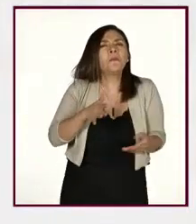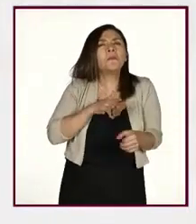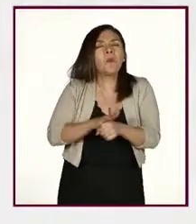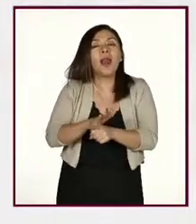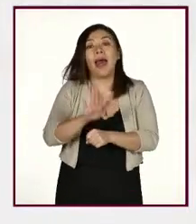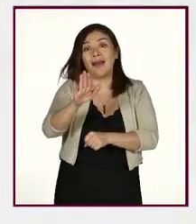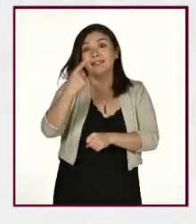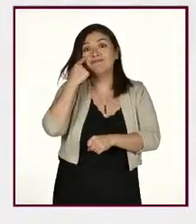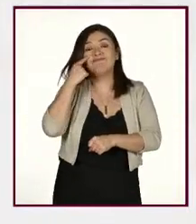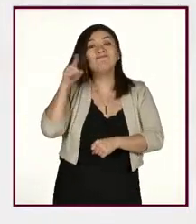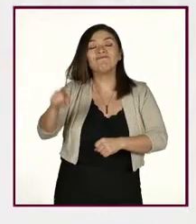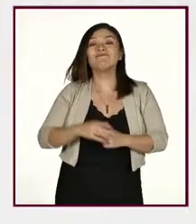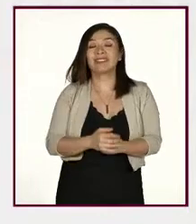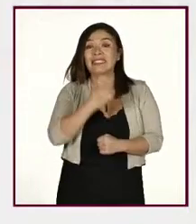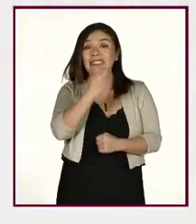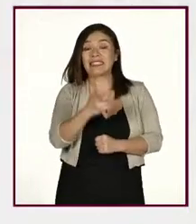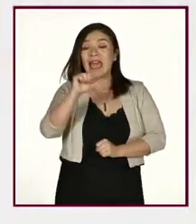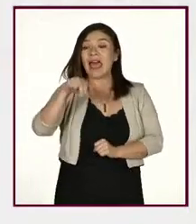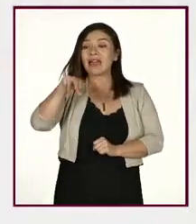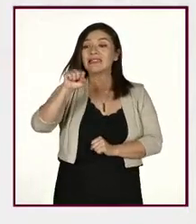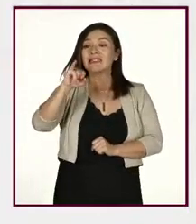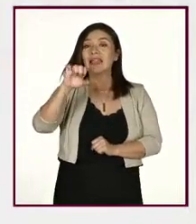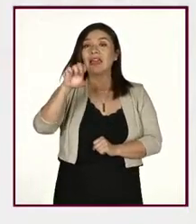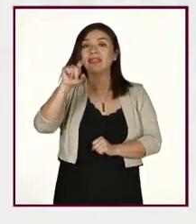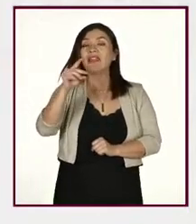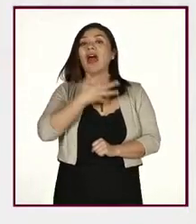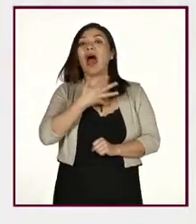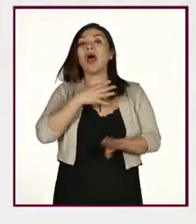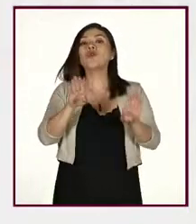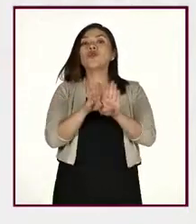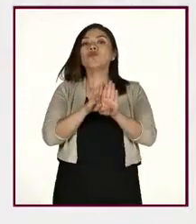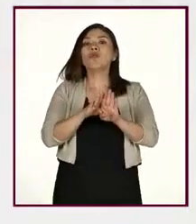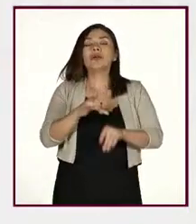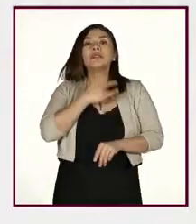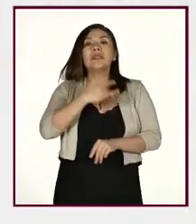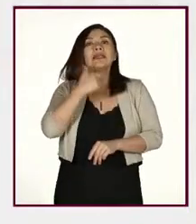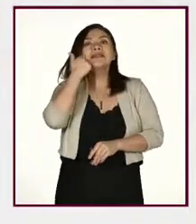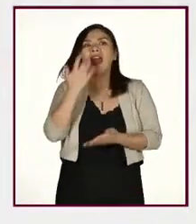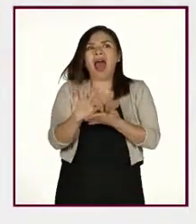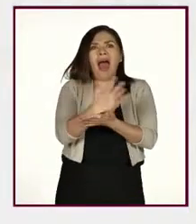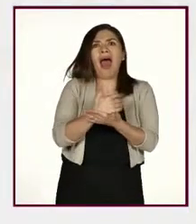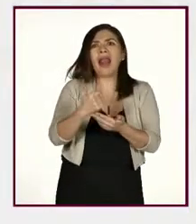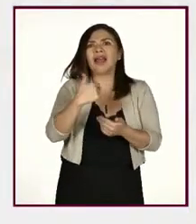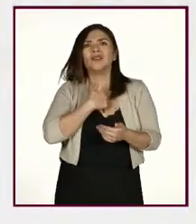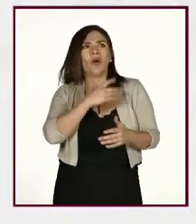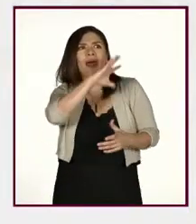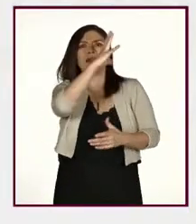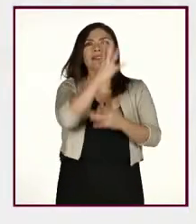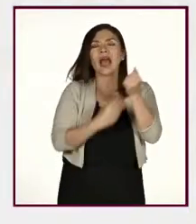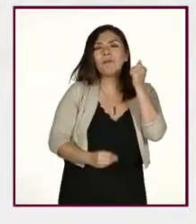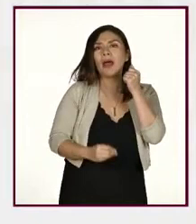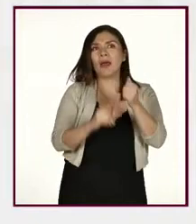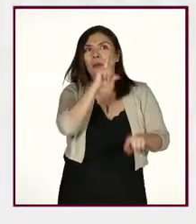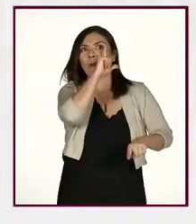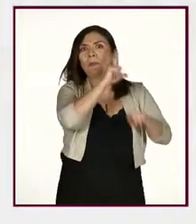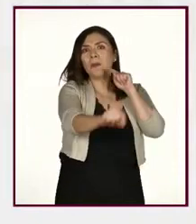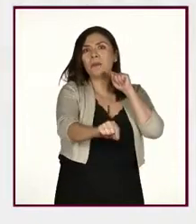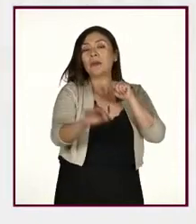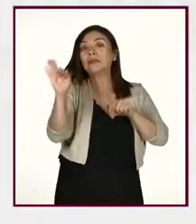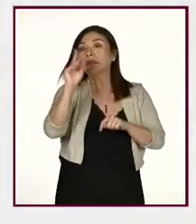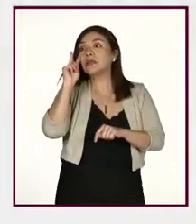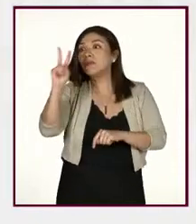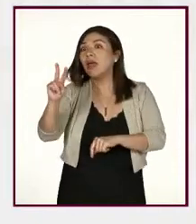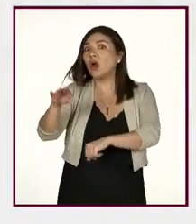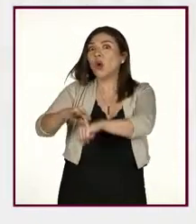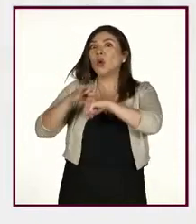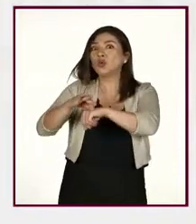tenemos que la ansiedad pues va a activar la respuesta de lucha o huida, como habíamos comentado, se activa ante una amenaza real